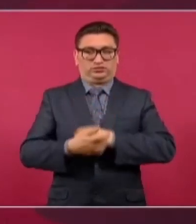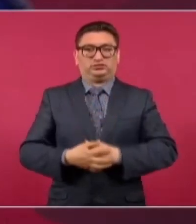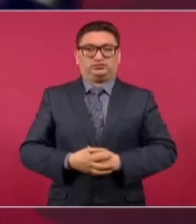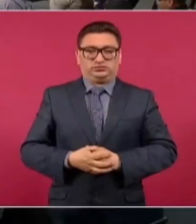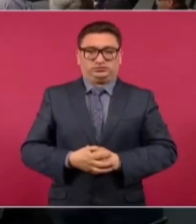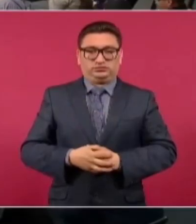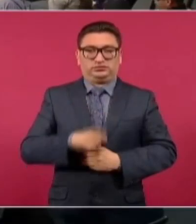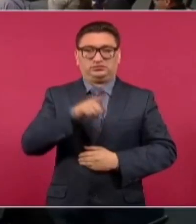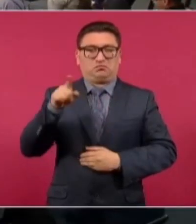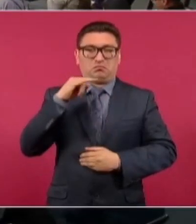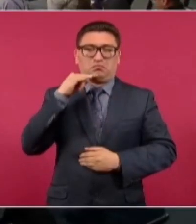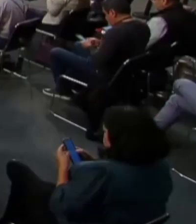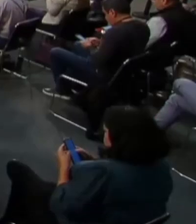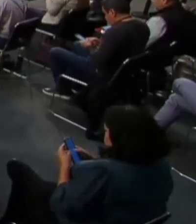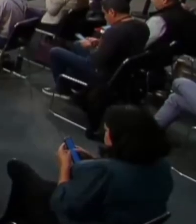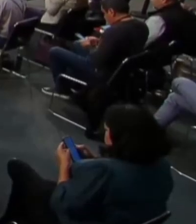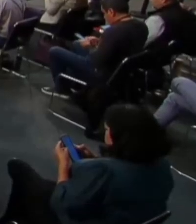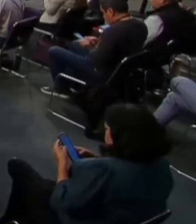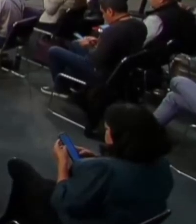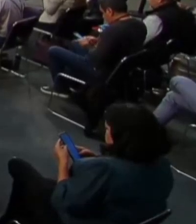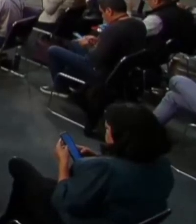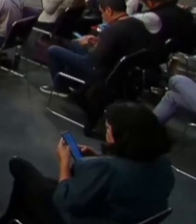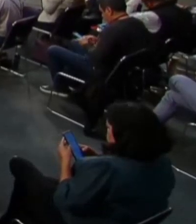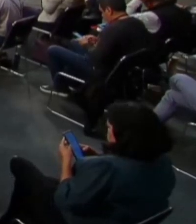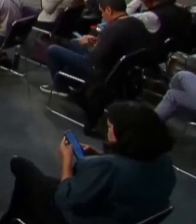y de hipocresía.